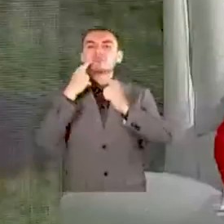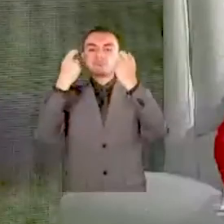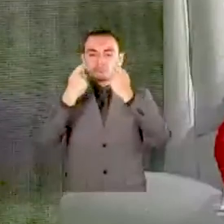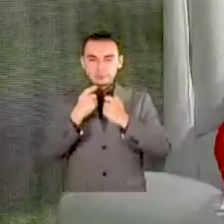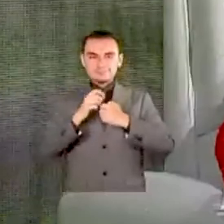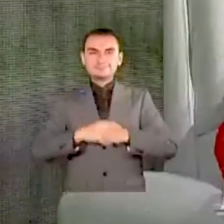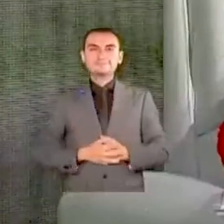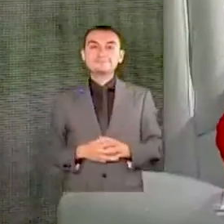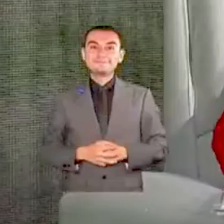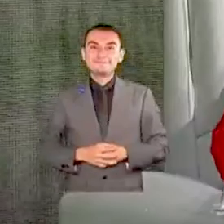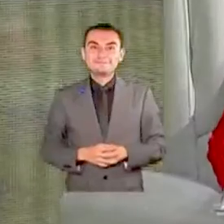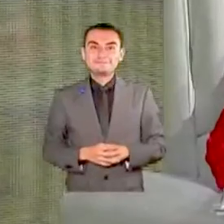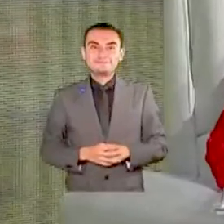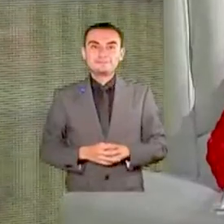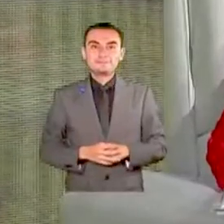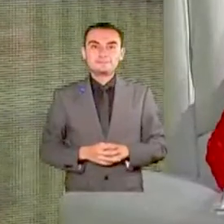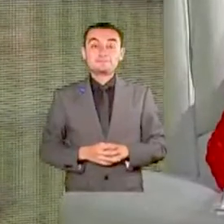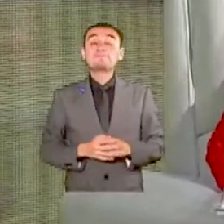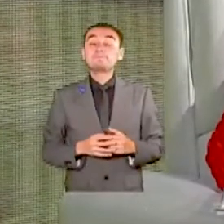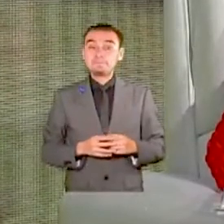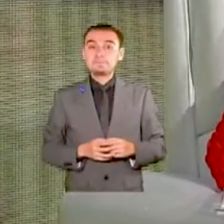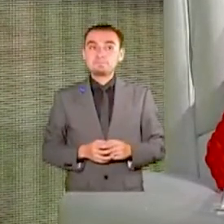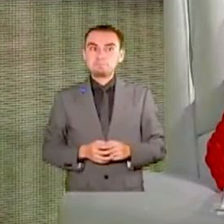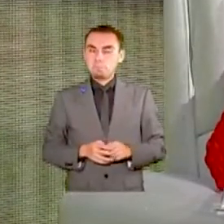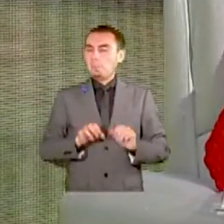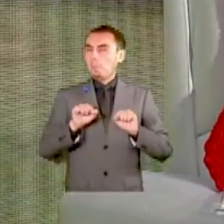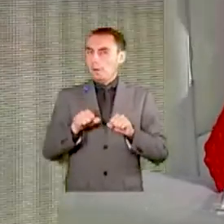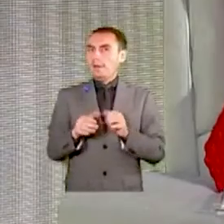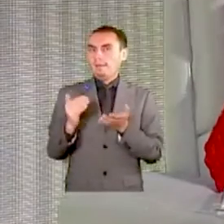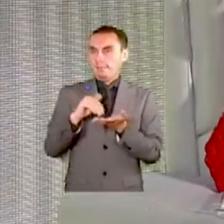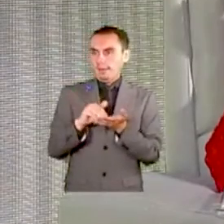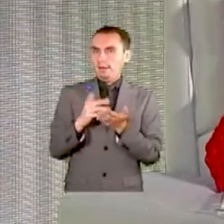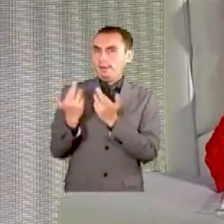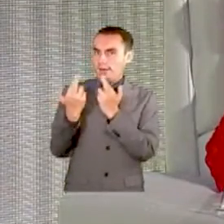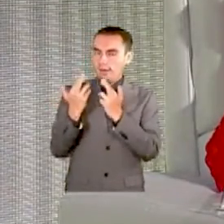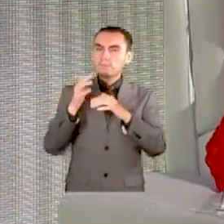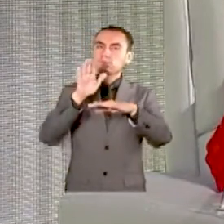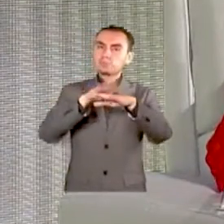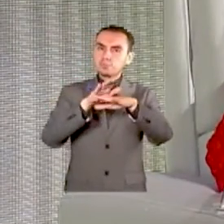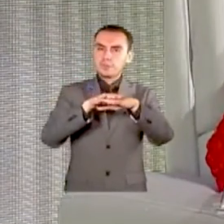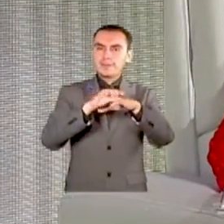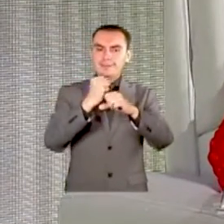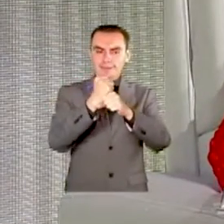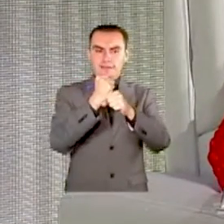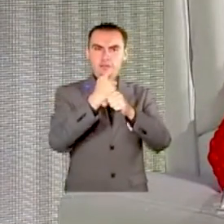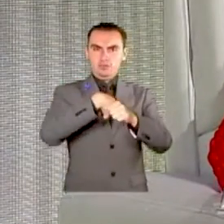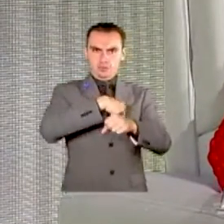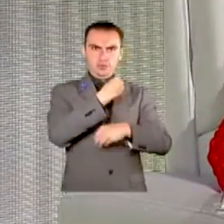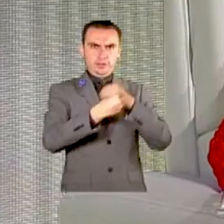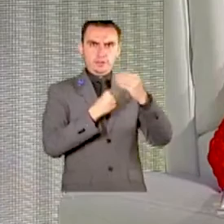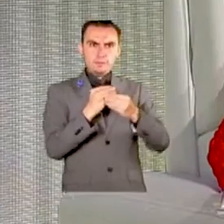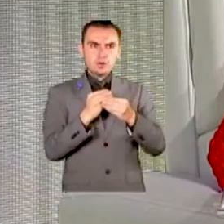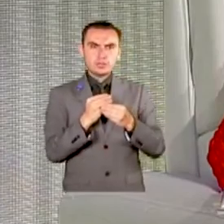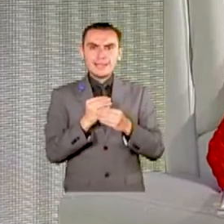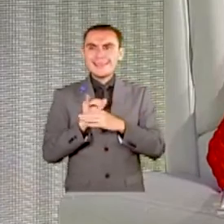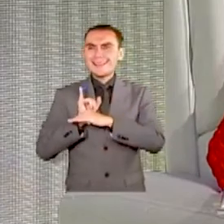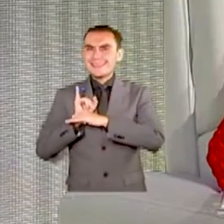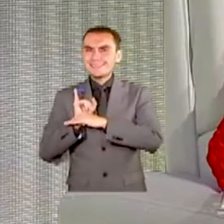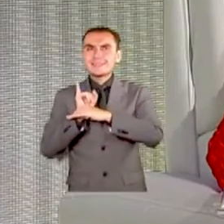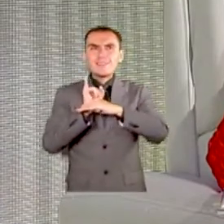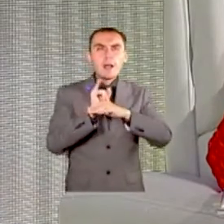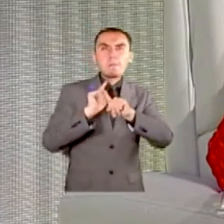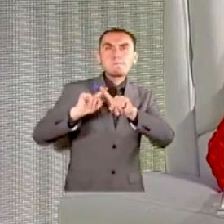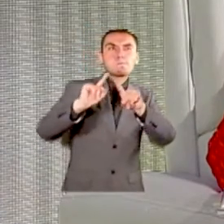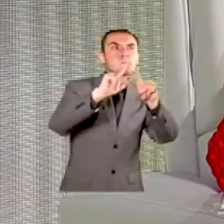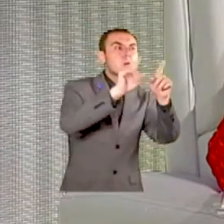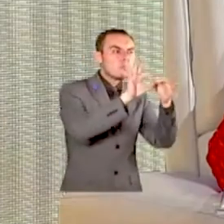bueno también recordar o hacer notar el trabajo que estamos haciendo de articulación interinstitucional, ¿no es